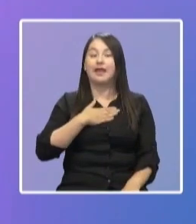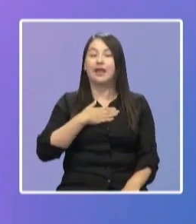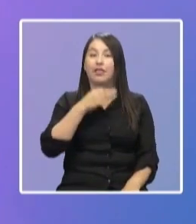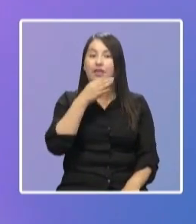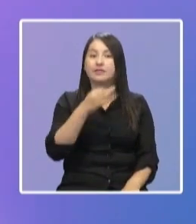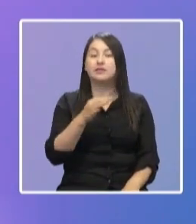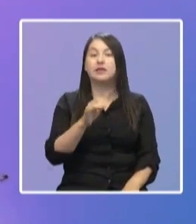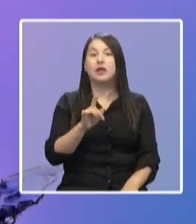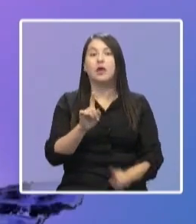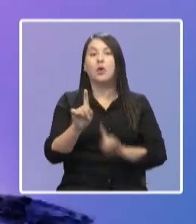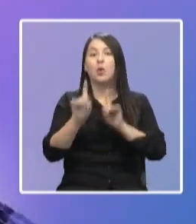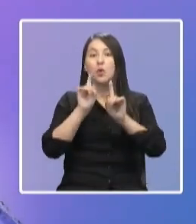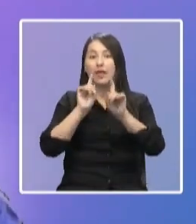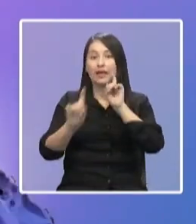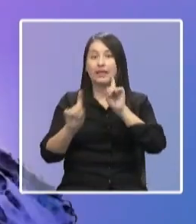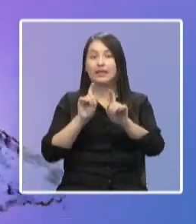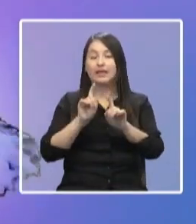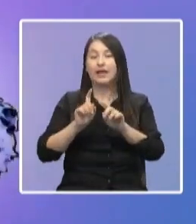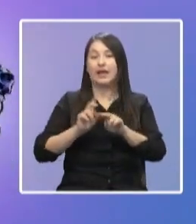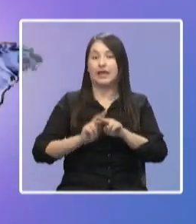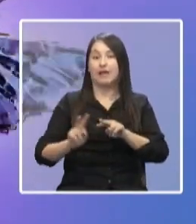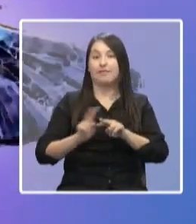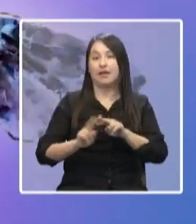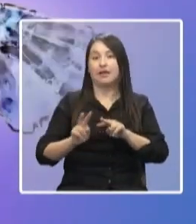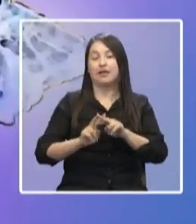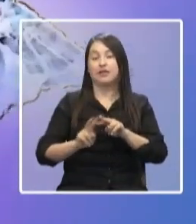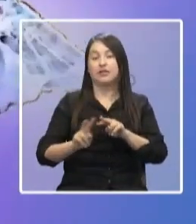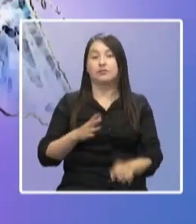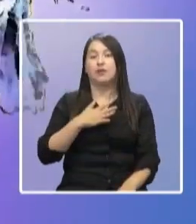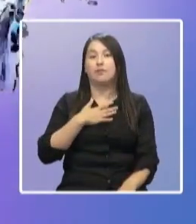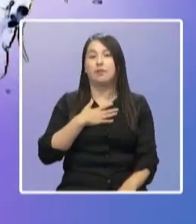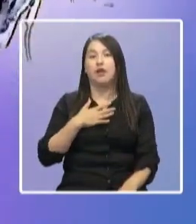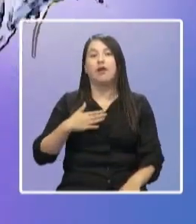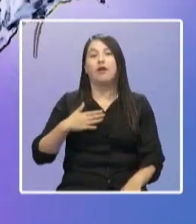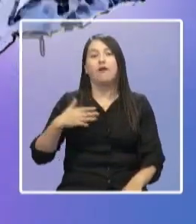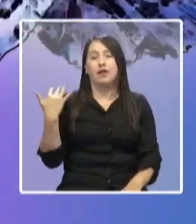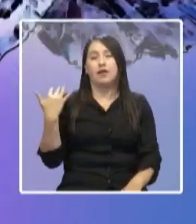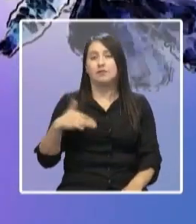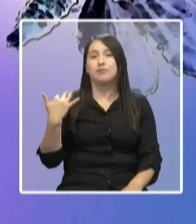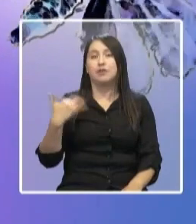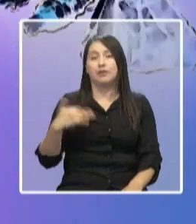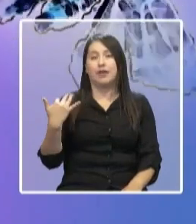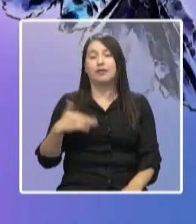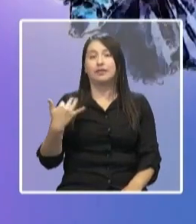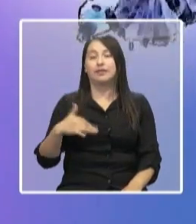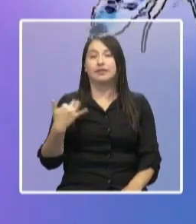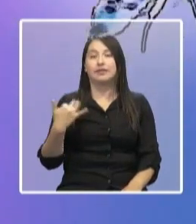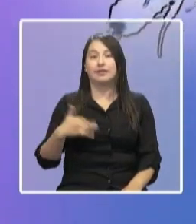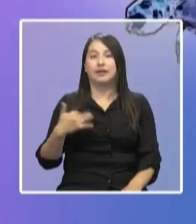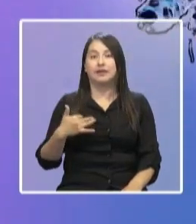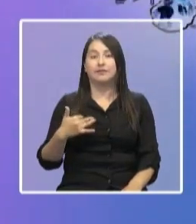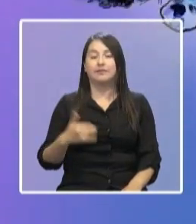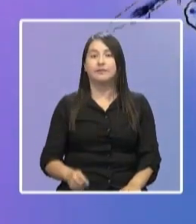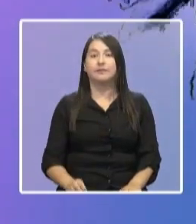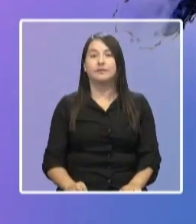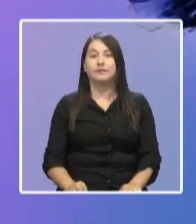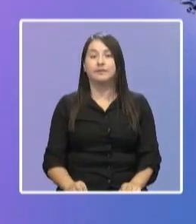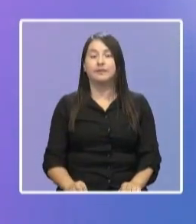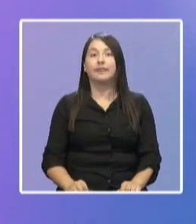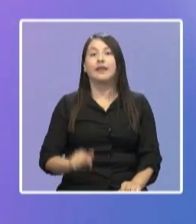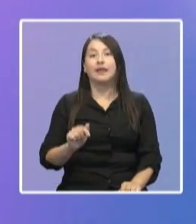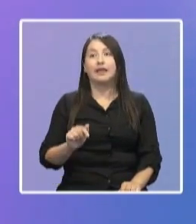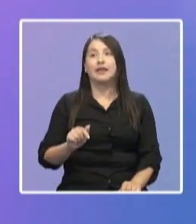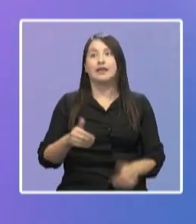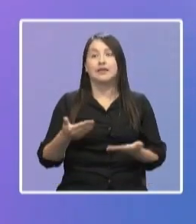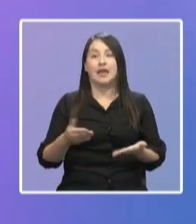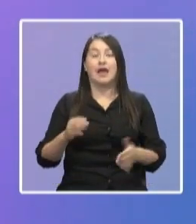que hemos hecho y que me parece fundamental, y fundamental llegando a la tercera